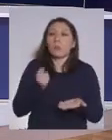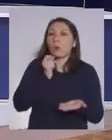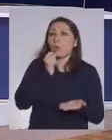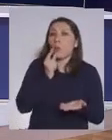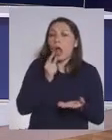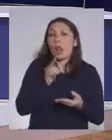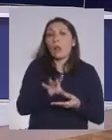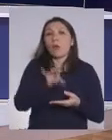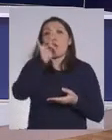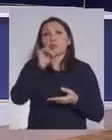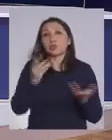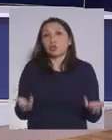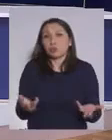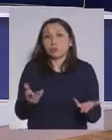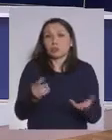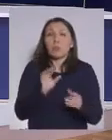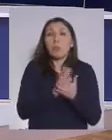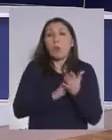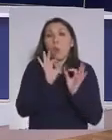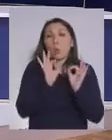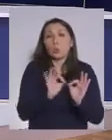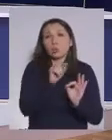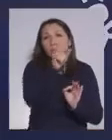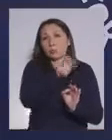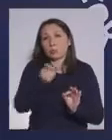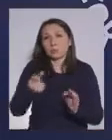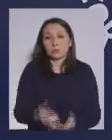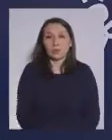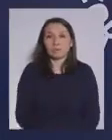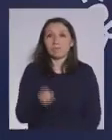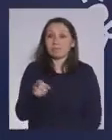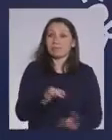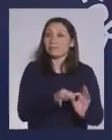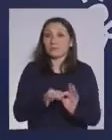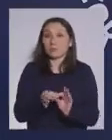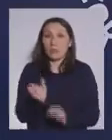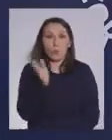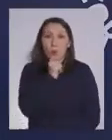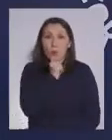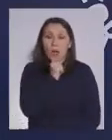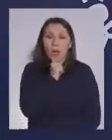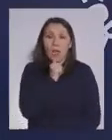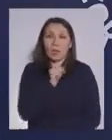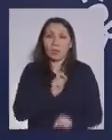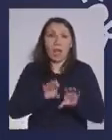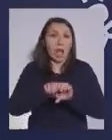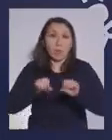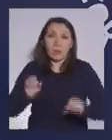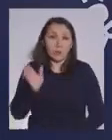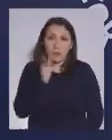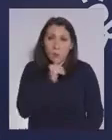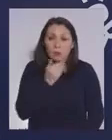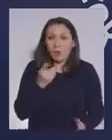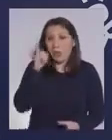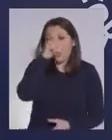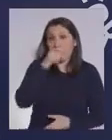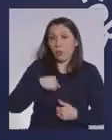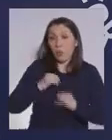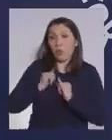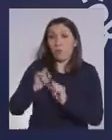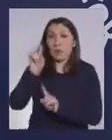alternativas en esos casos puntuales bueno son definiciones que todavía no hemos concretado por lo tanto es difícil que yo le pueda